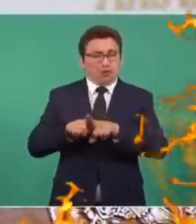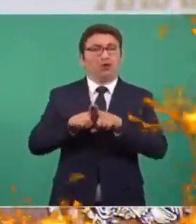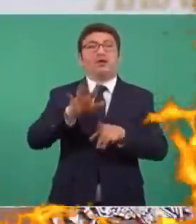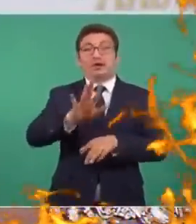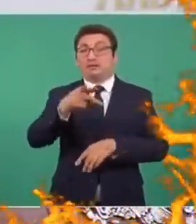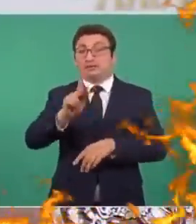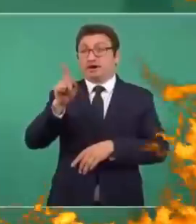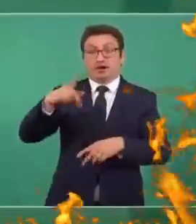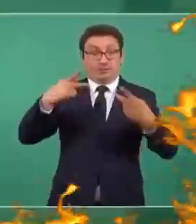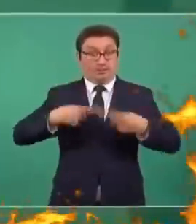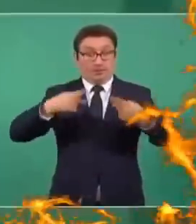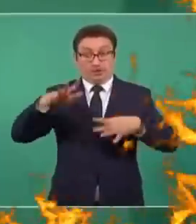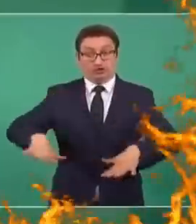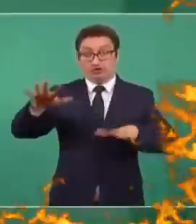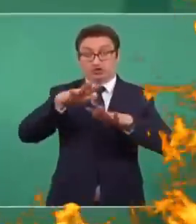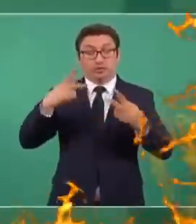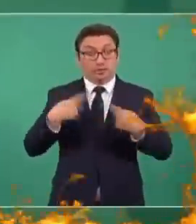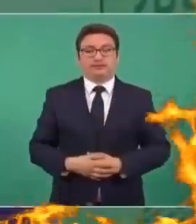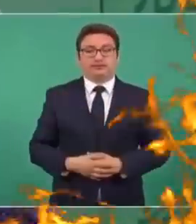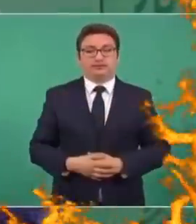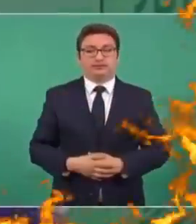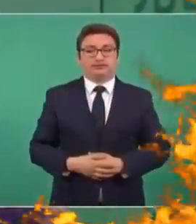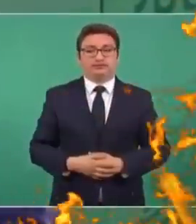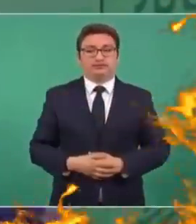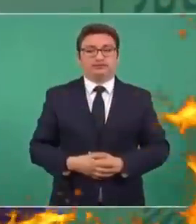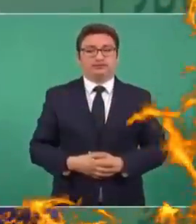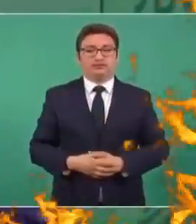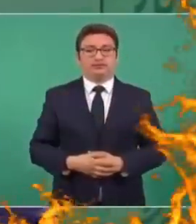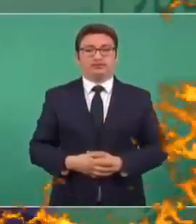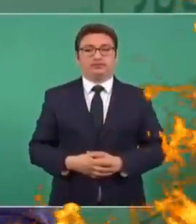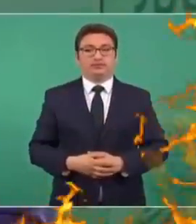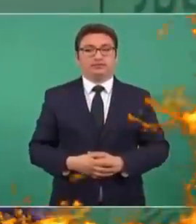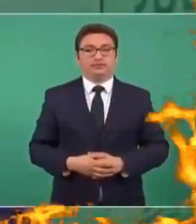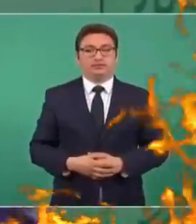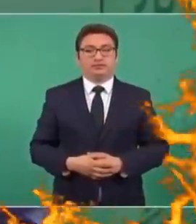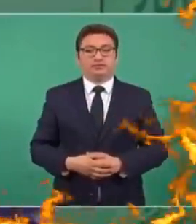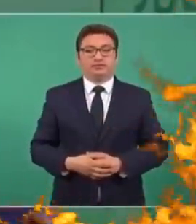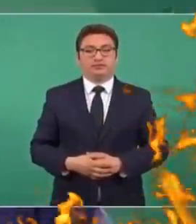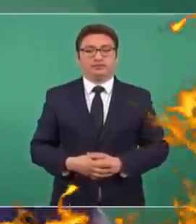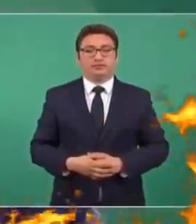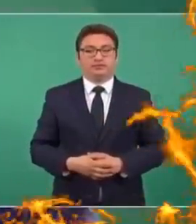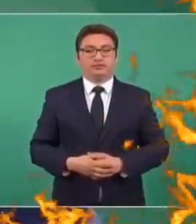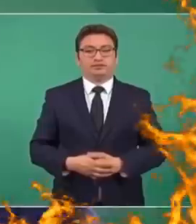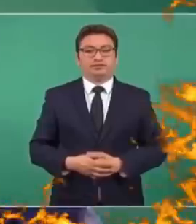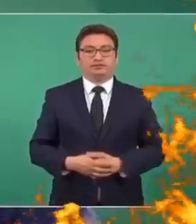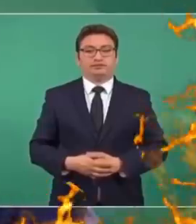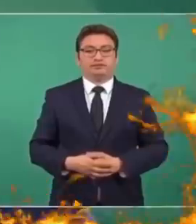tiene que ver con el pueblo español. Esto tiene que ver con las élites, que tienen una